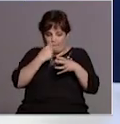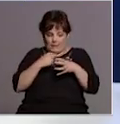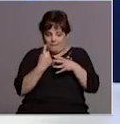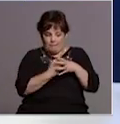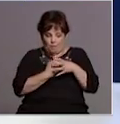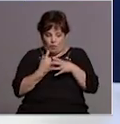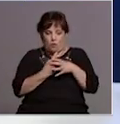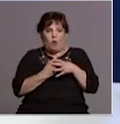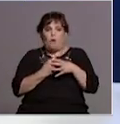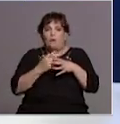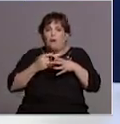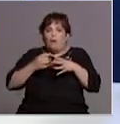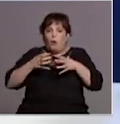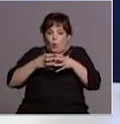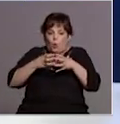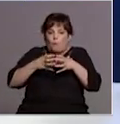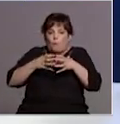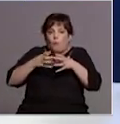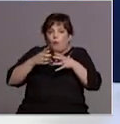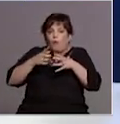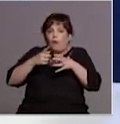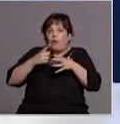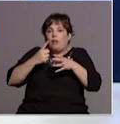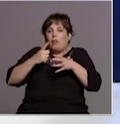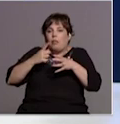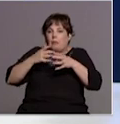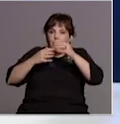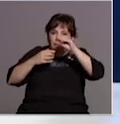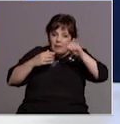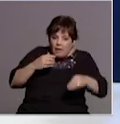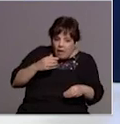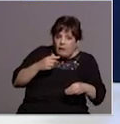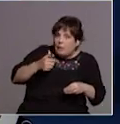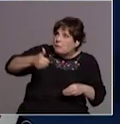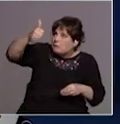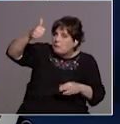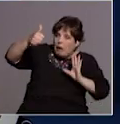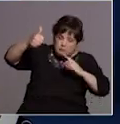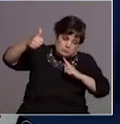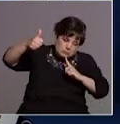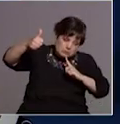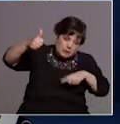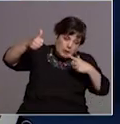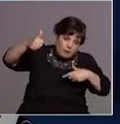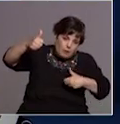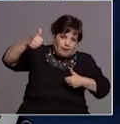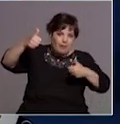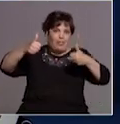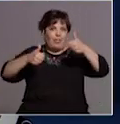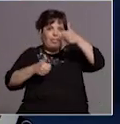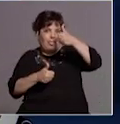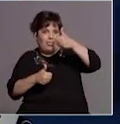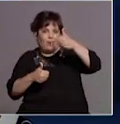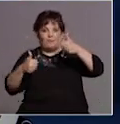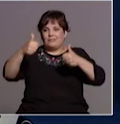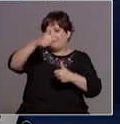que quedan descartadas de la primera posición es posible que vuelvan más tarde hacer candidatos otra vez y son